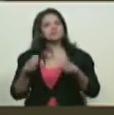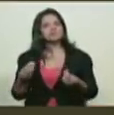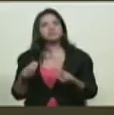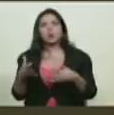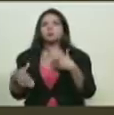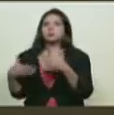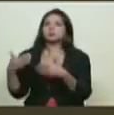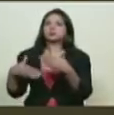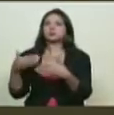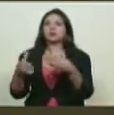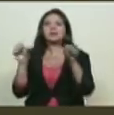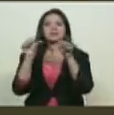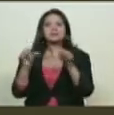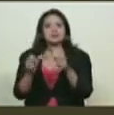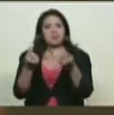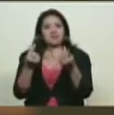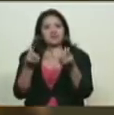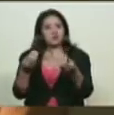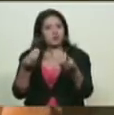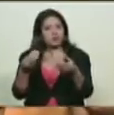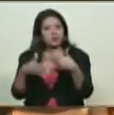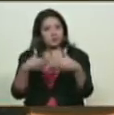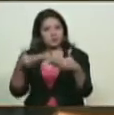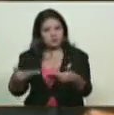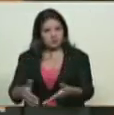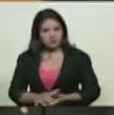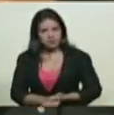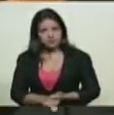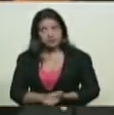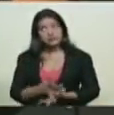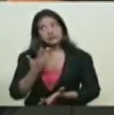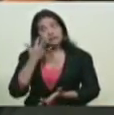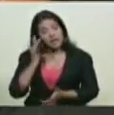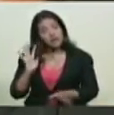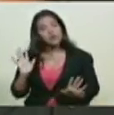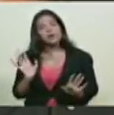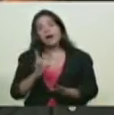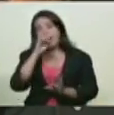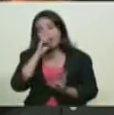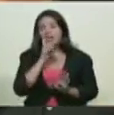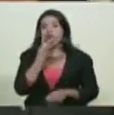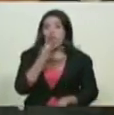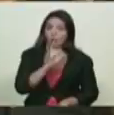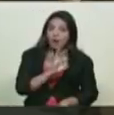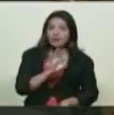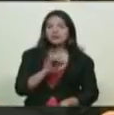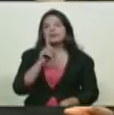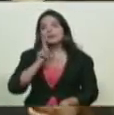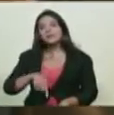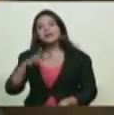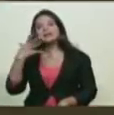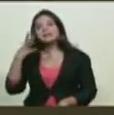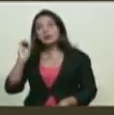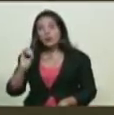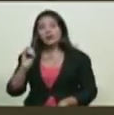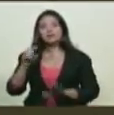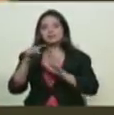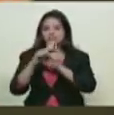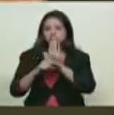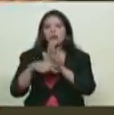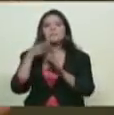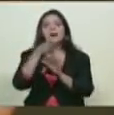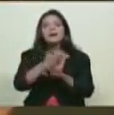el sistema financiero y a lo mejor en los años 40 y 50 había un formato para ir al banco